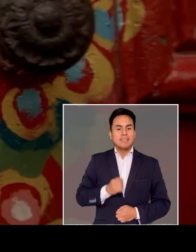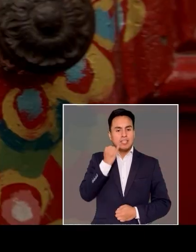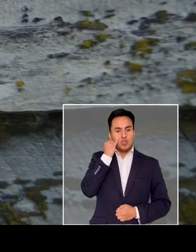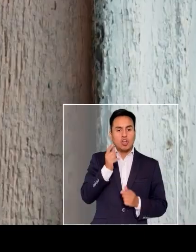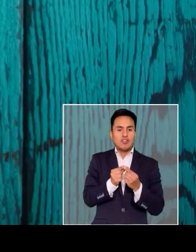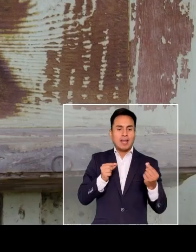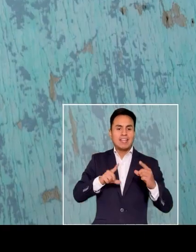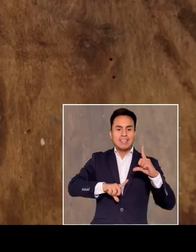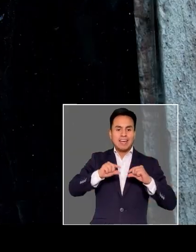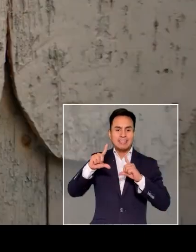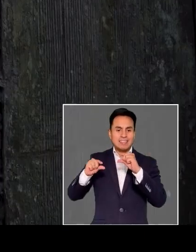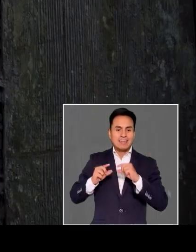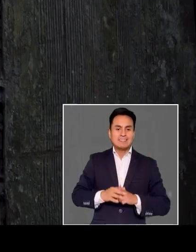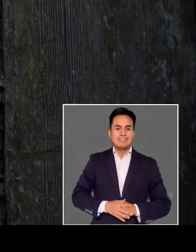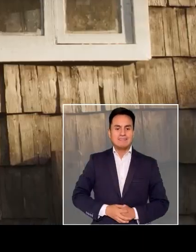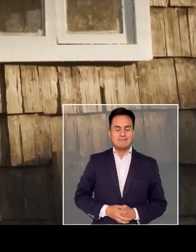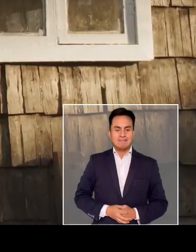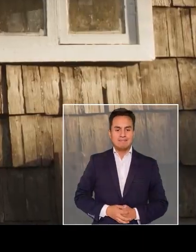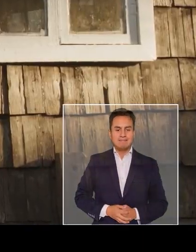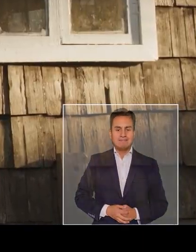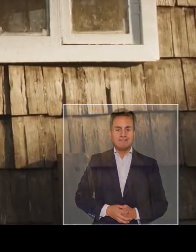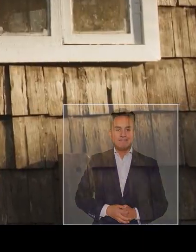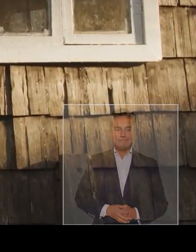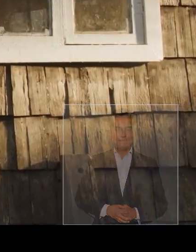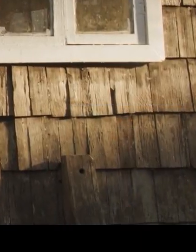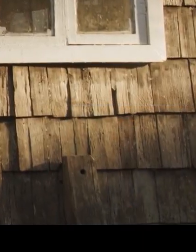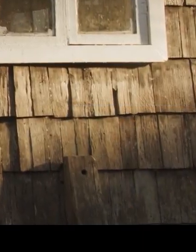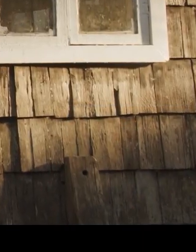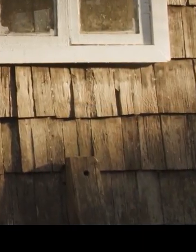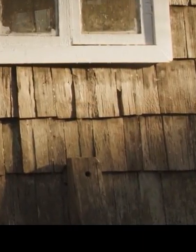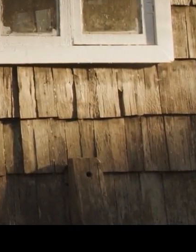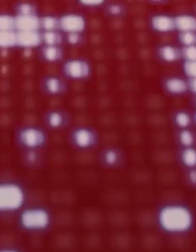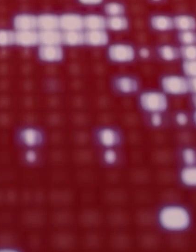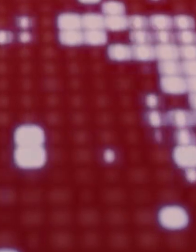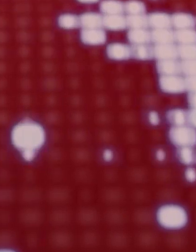censo2024.cl. Instituto Nacional de Estadísticas.